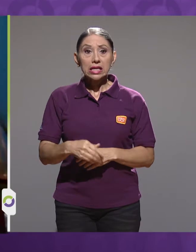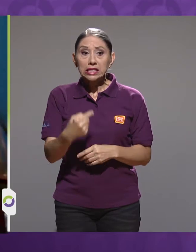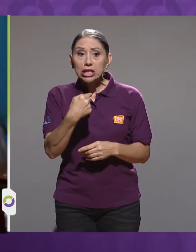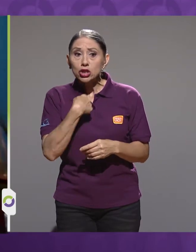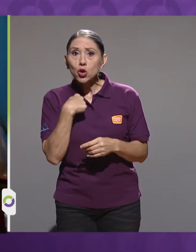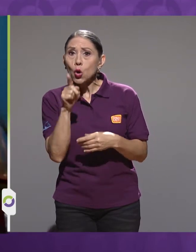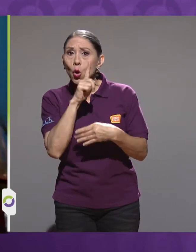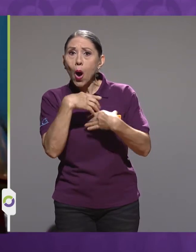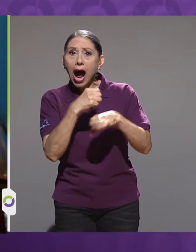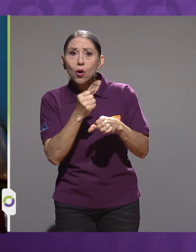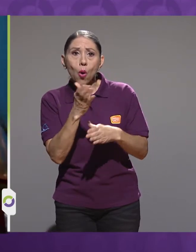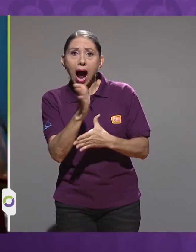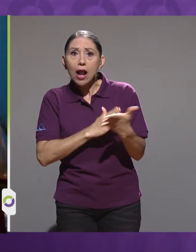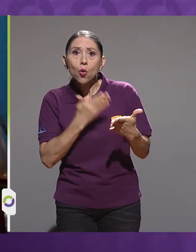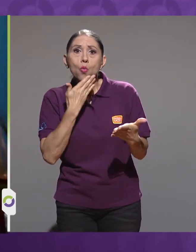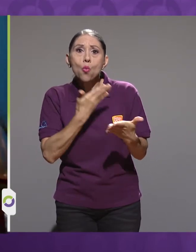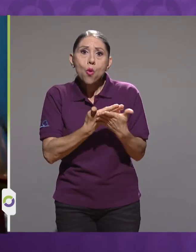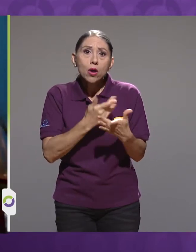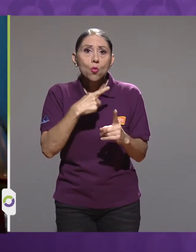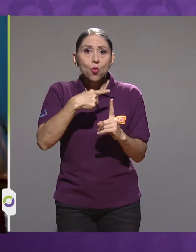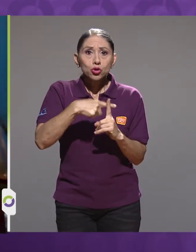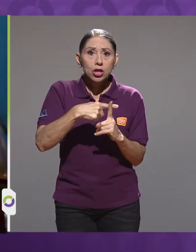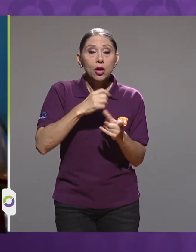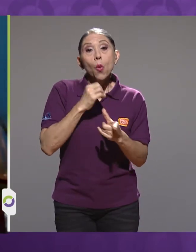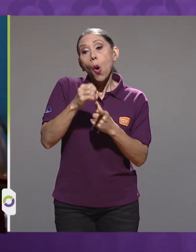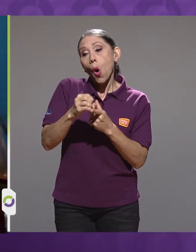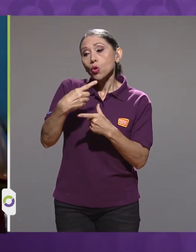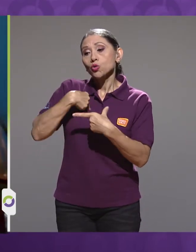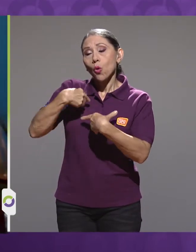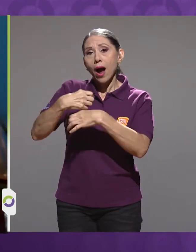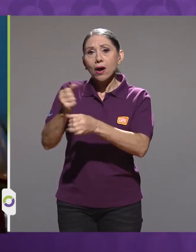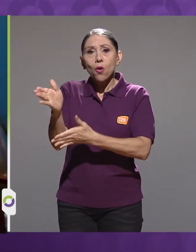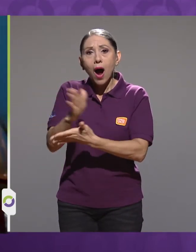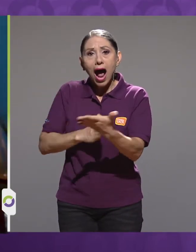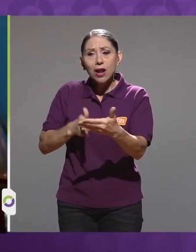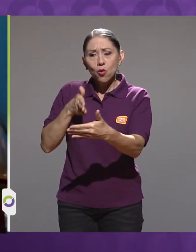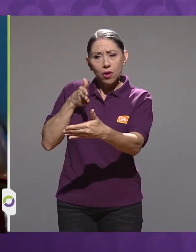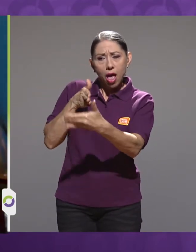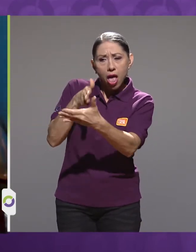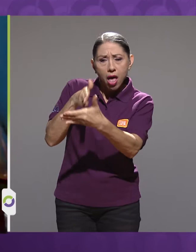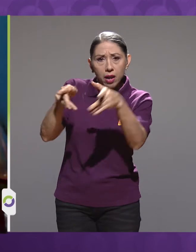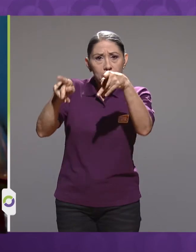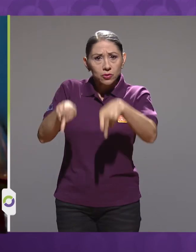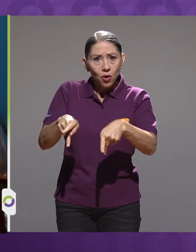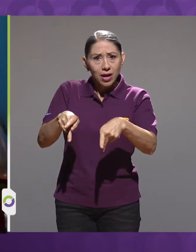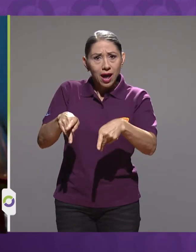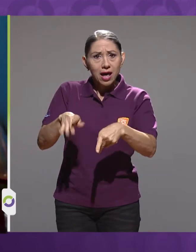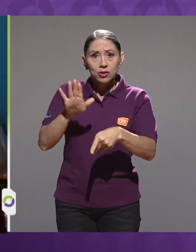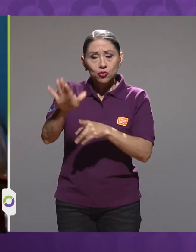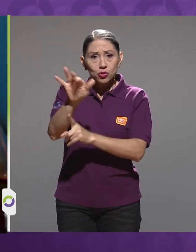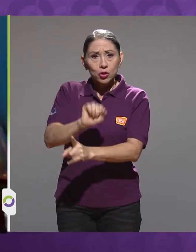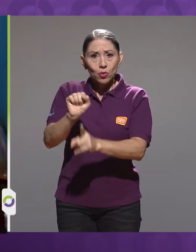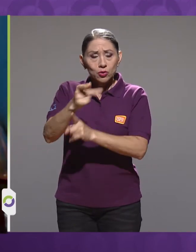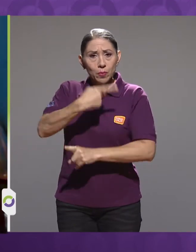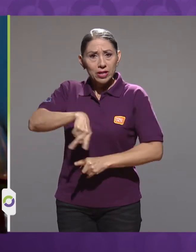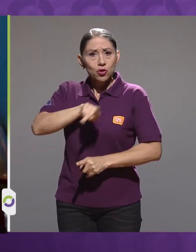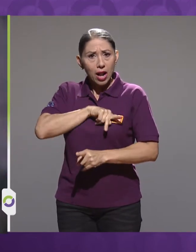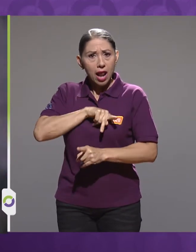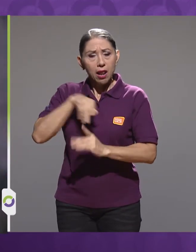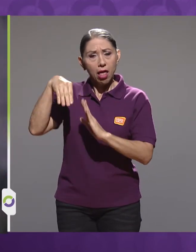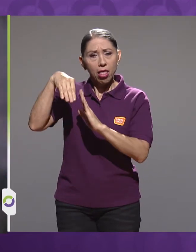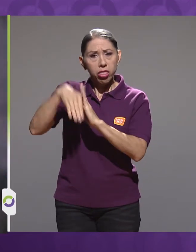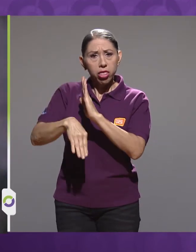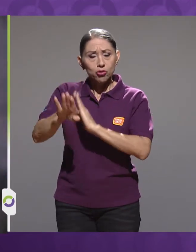hacer algo o bien que haga algo que le provoque digamos, un menoscabo, un descuido en su situación personal,